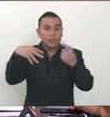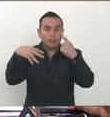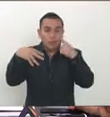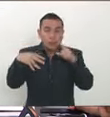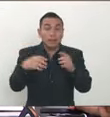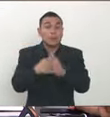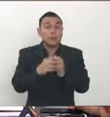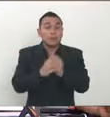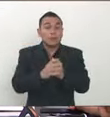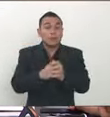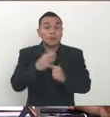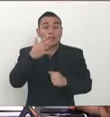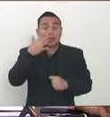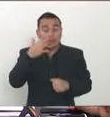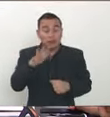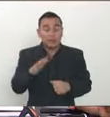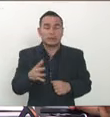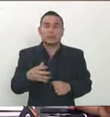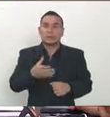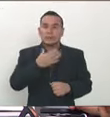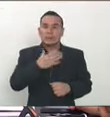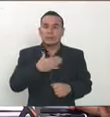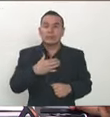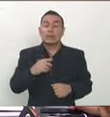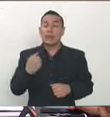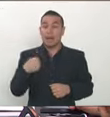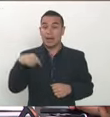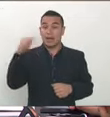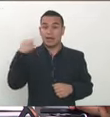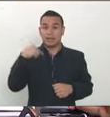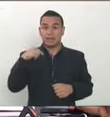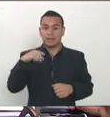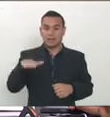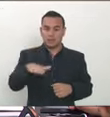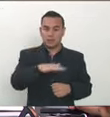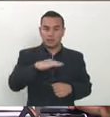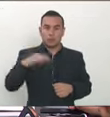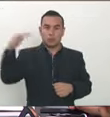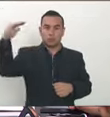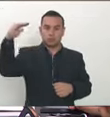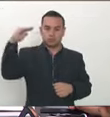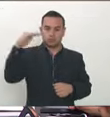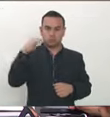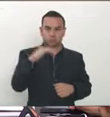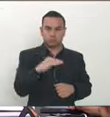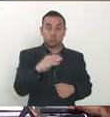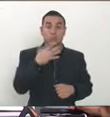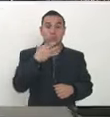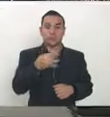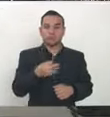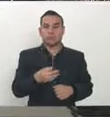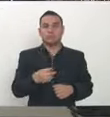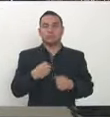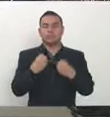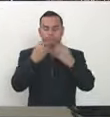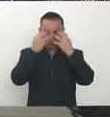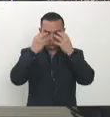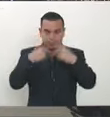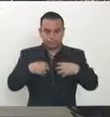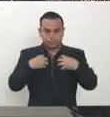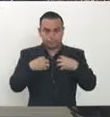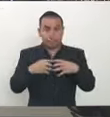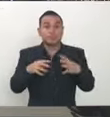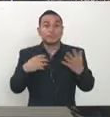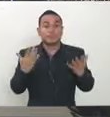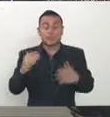órgano vital, que es el aeropuerto está cerrado, incluso yo vi el video del aeropuerto cerrado, me pareció una imagen terrible, nunca en mi vida me imaginé